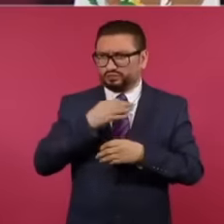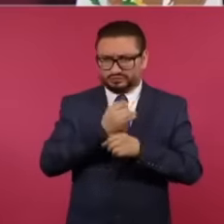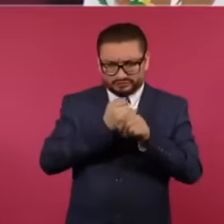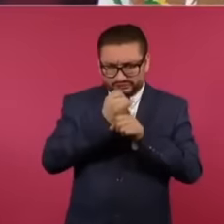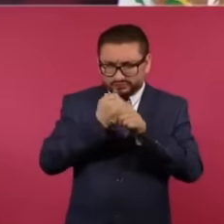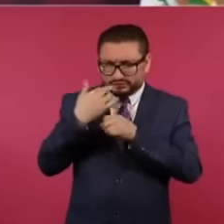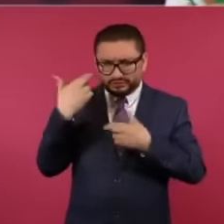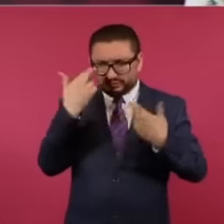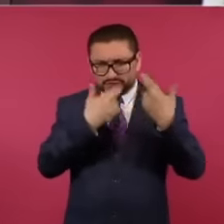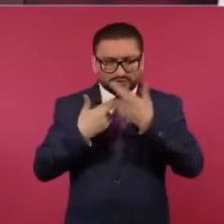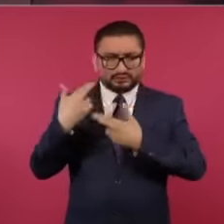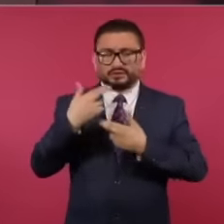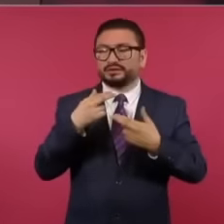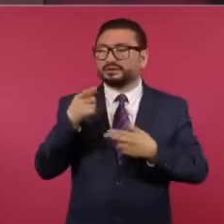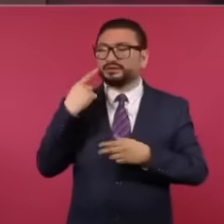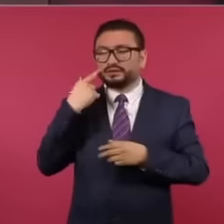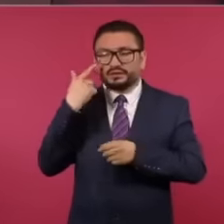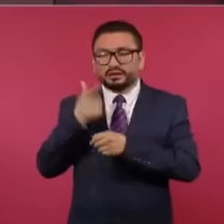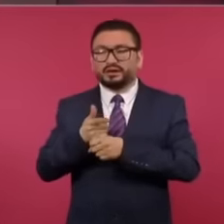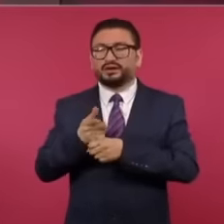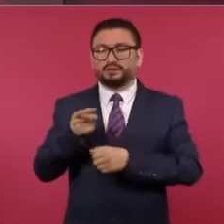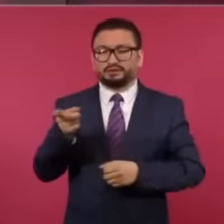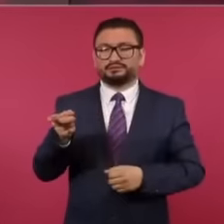vas a encontrar de que